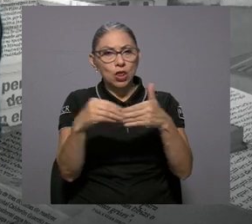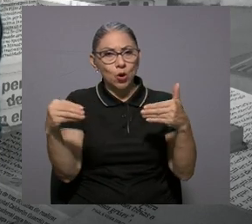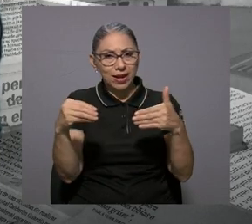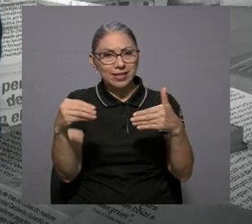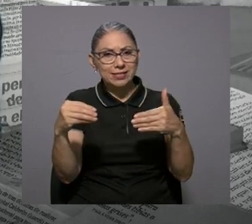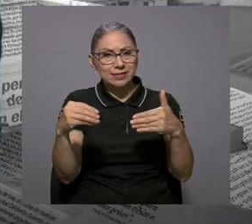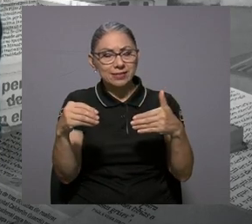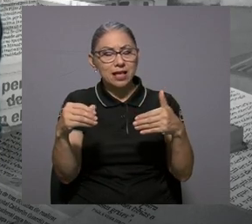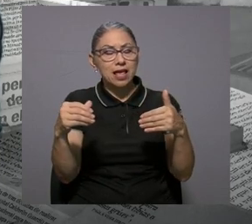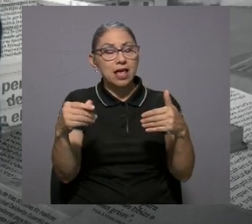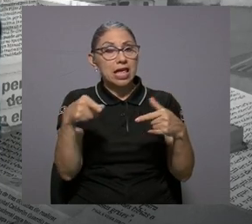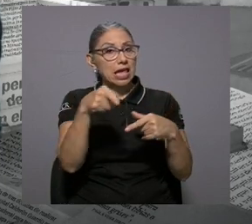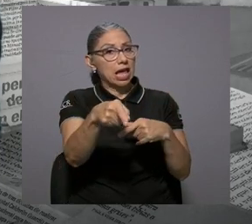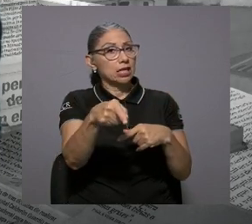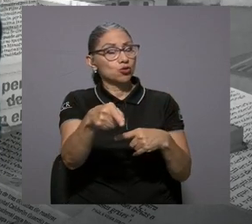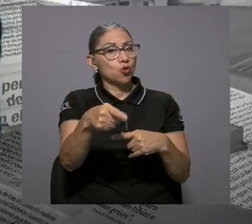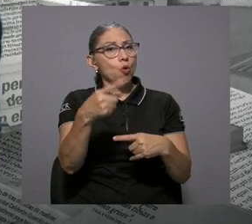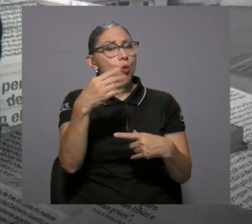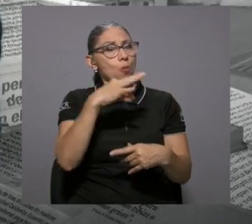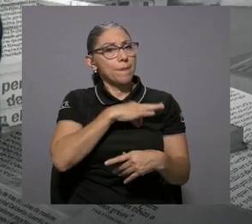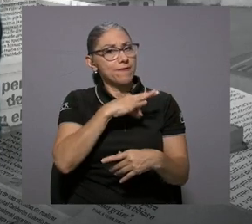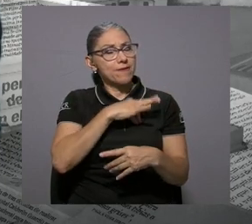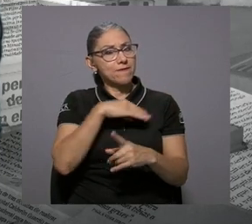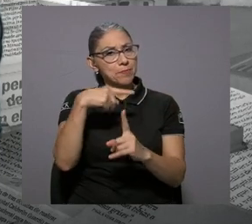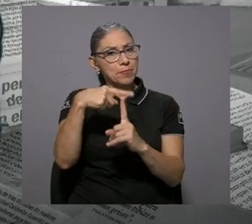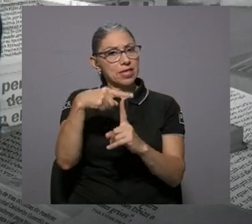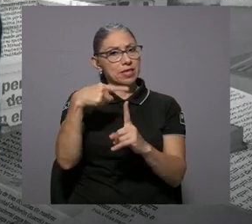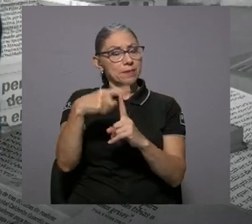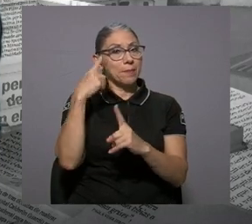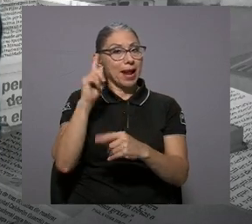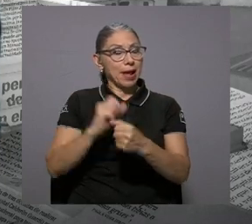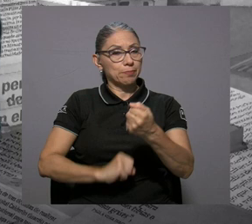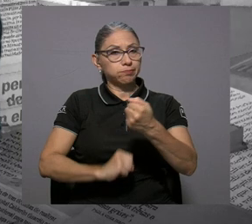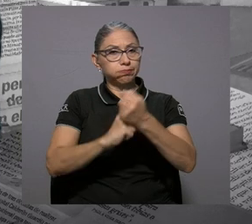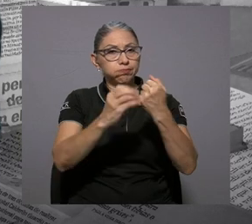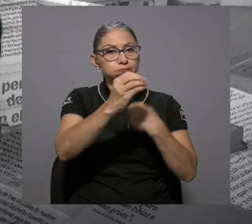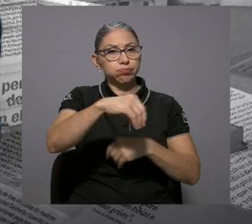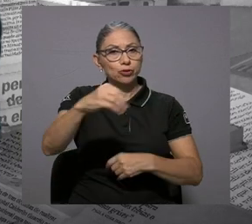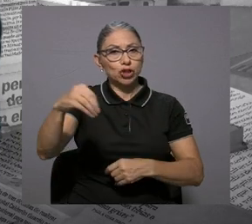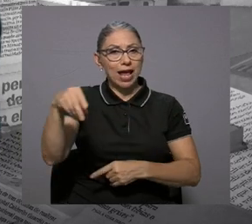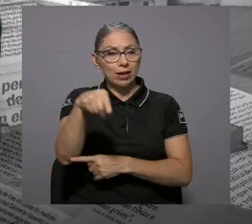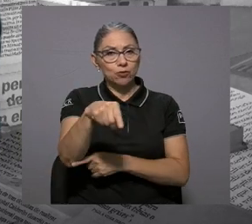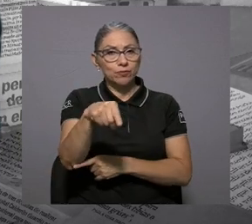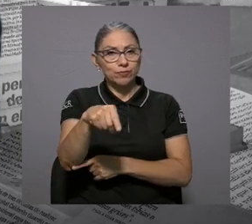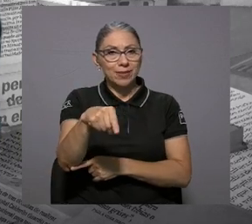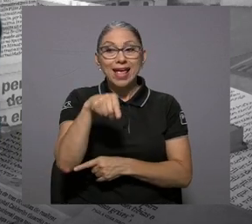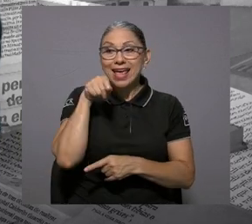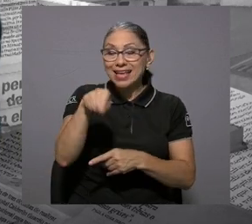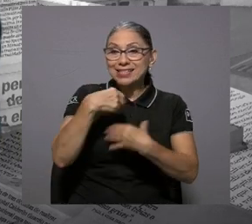tienen un impacto positivo sobre el océano, que sean actividades directamente en el